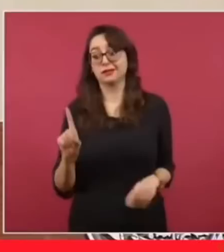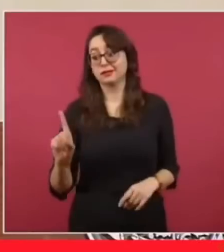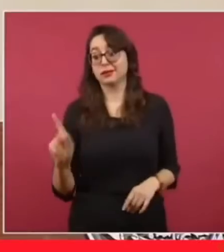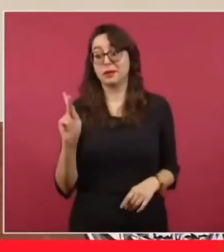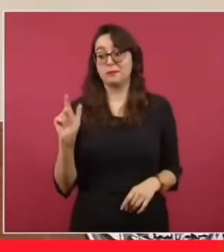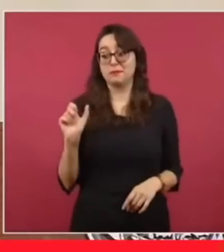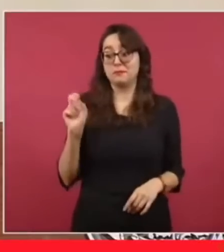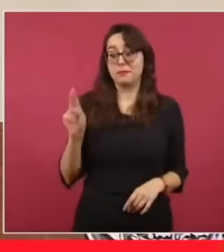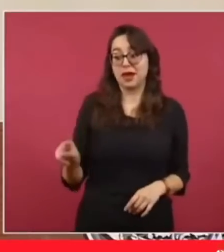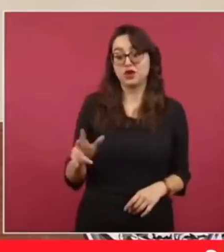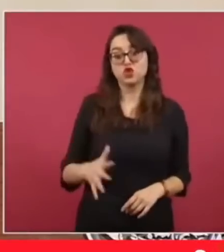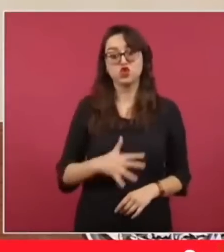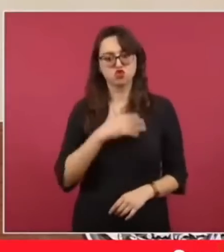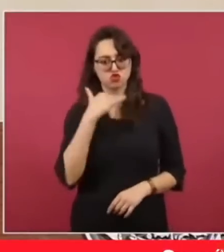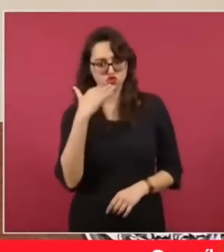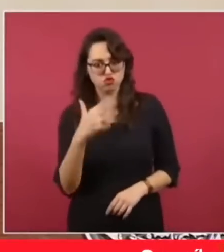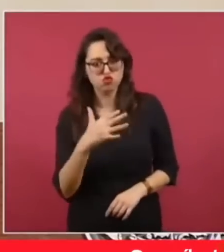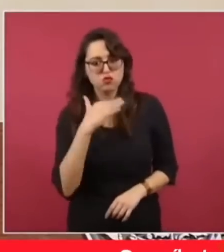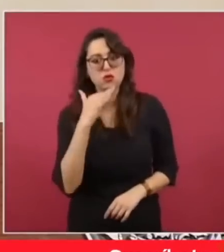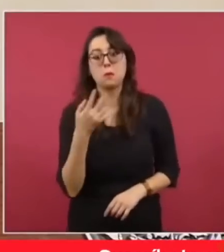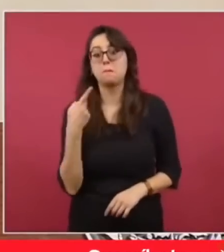corrupto, hipócrita.